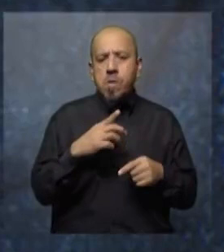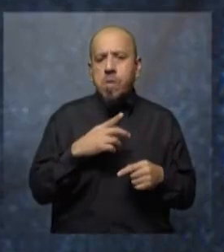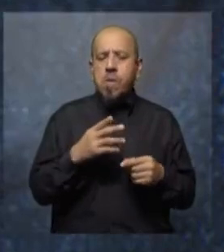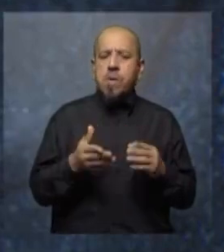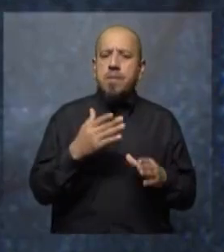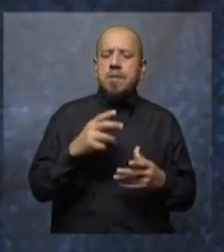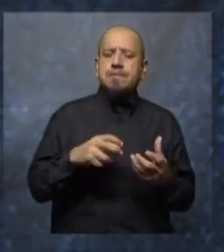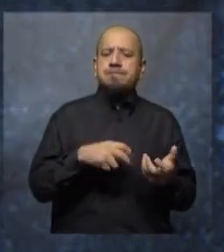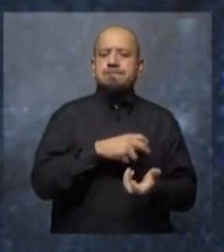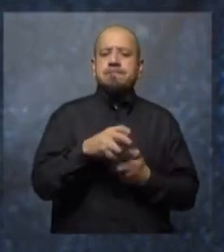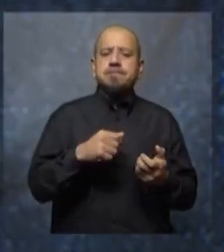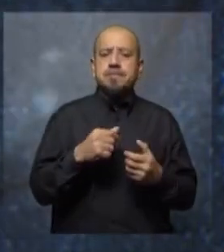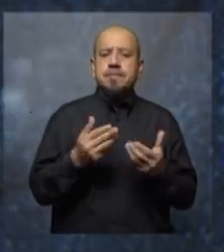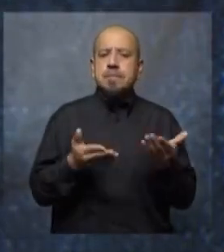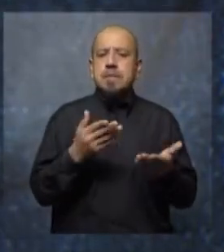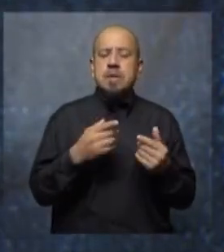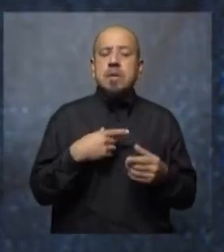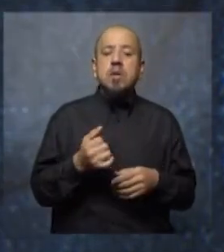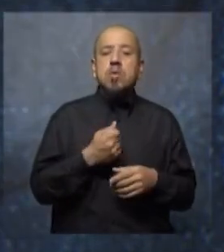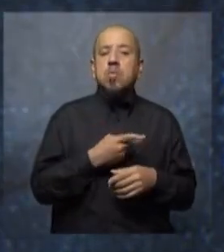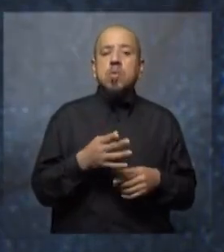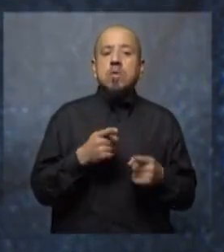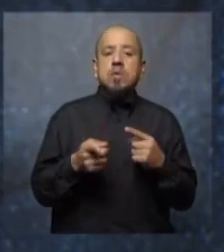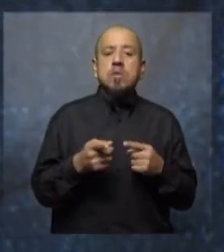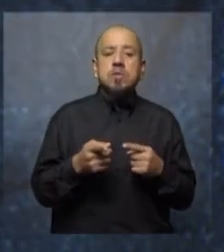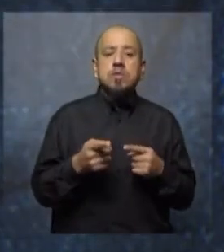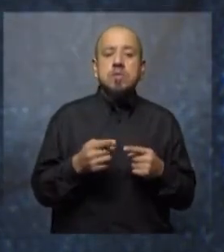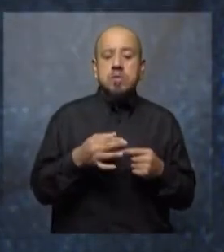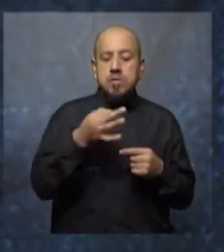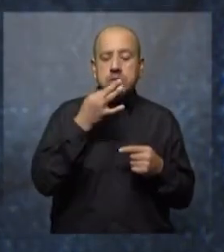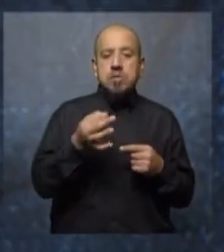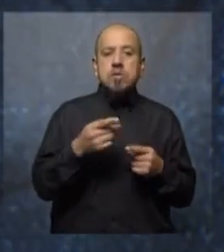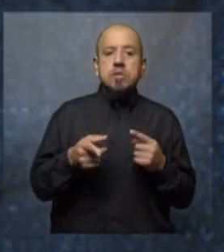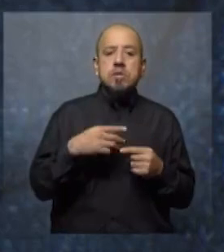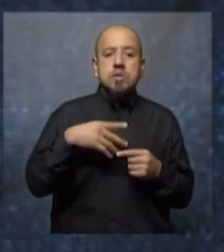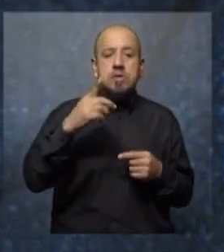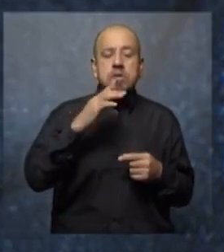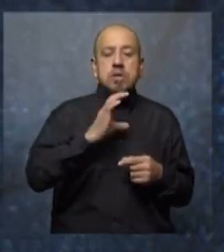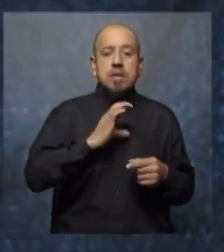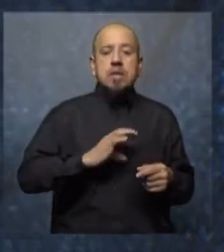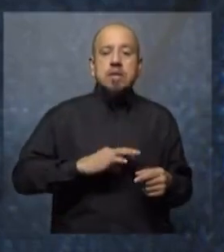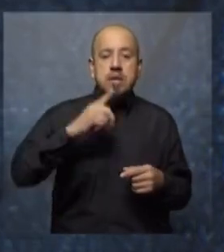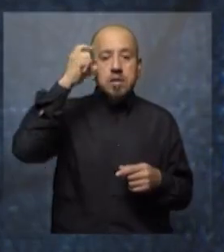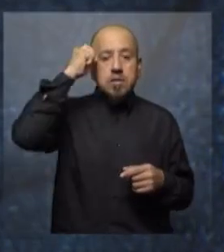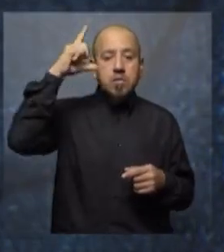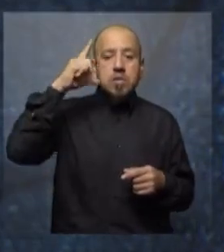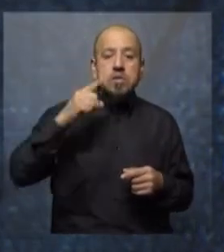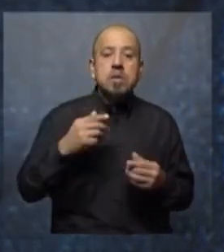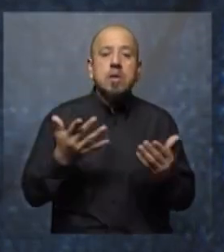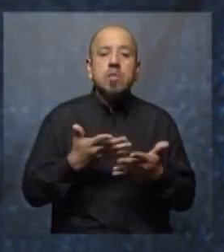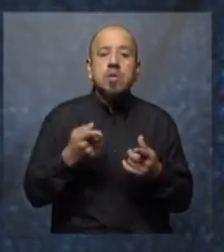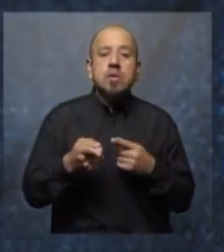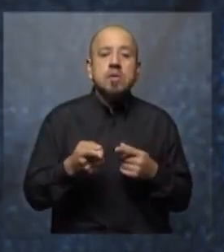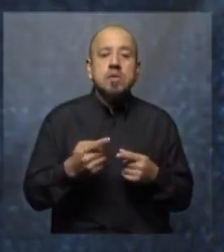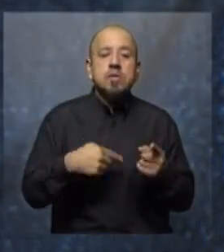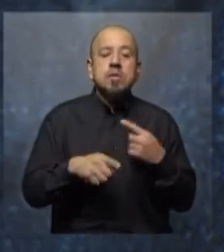evaluar Cuántas herramientas o como gusta decirse ahora competencias yo he ido adquiriendo para